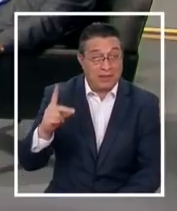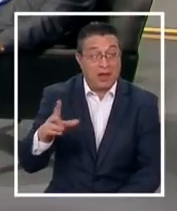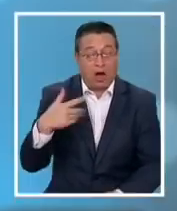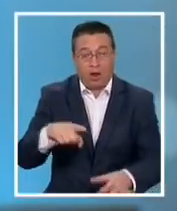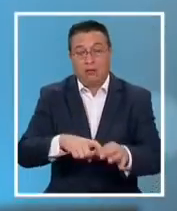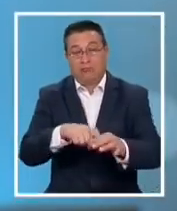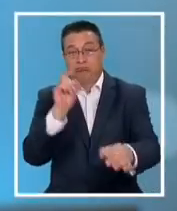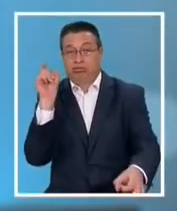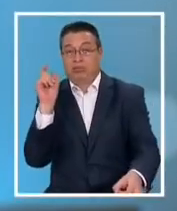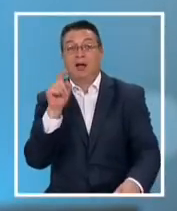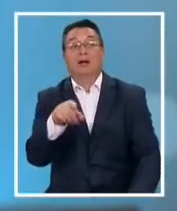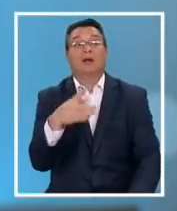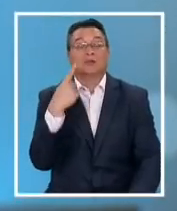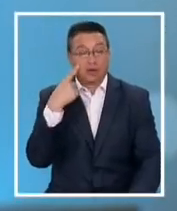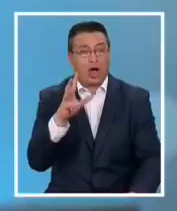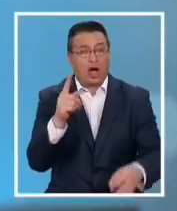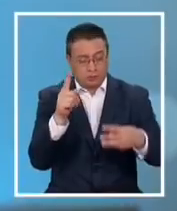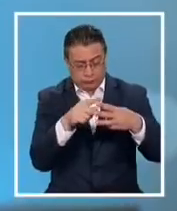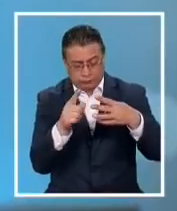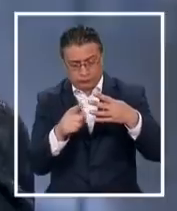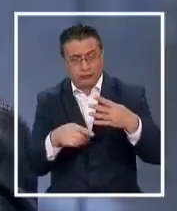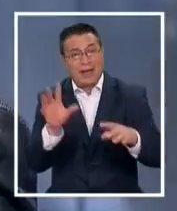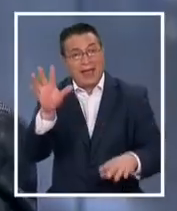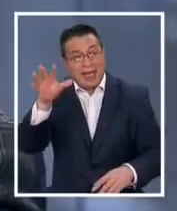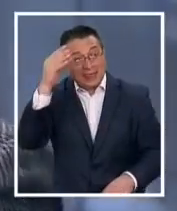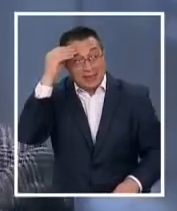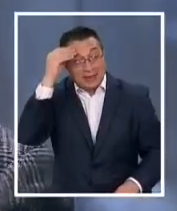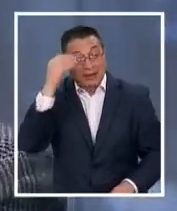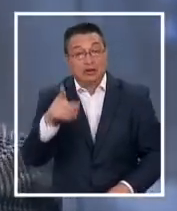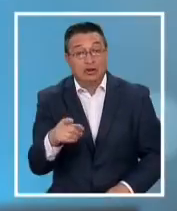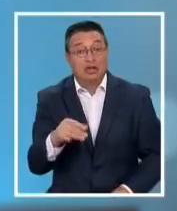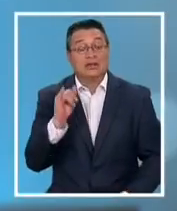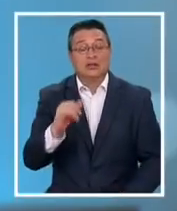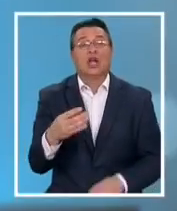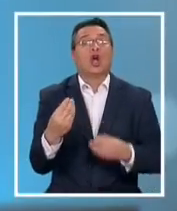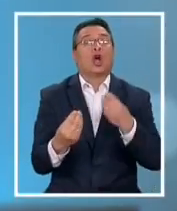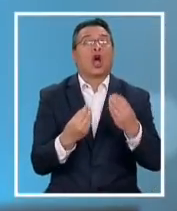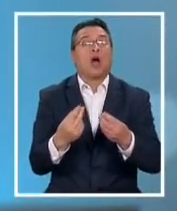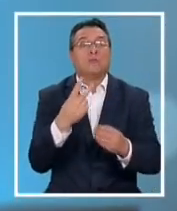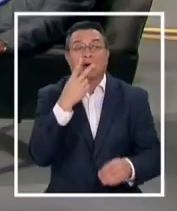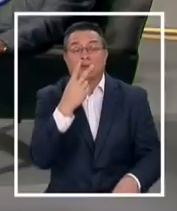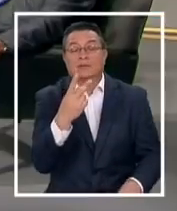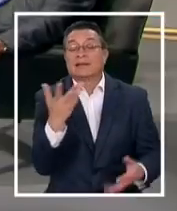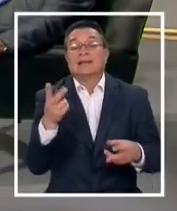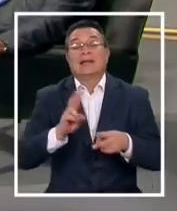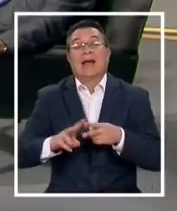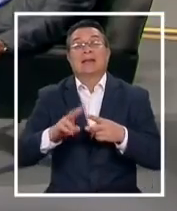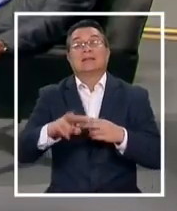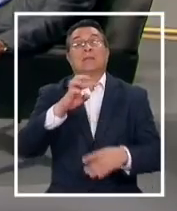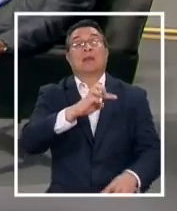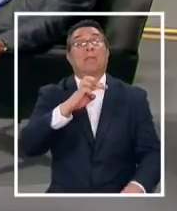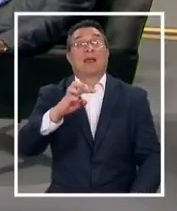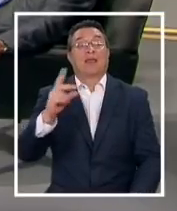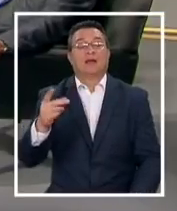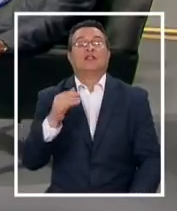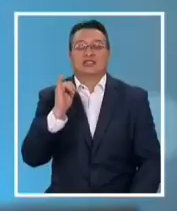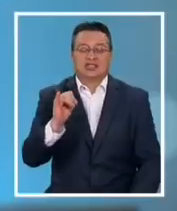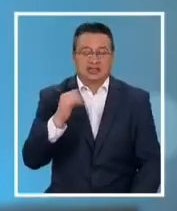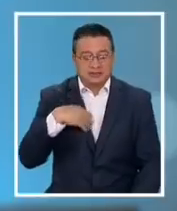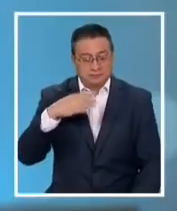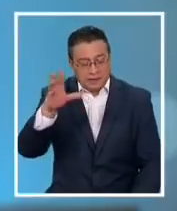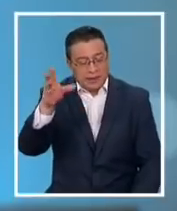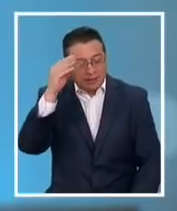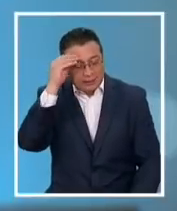¿usted entendió la Fórmula 1, 2 y 3? No, a lo que acabo de explicar yo. Sí, ¿y cómo lee usted lo que está tratando de hacer el PPD? A ver. Entiendo